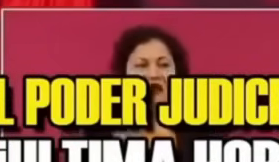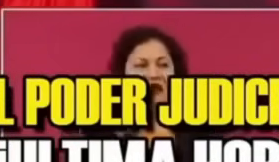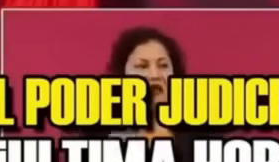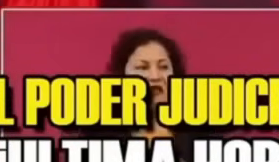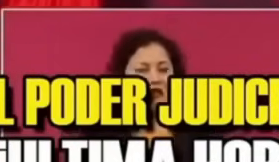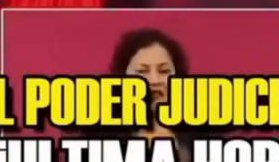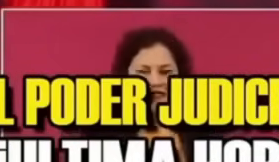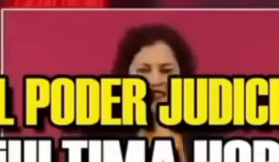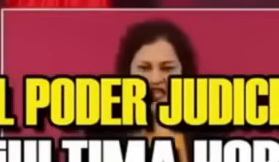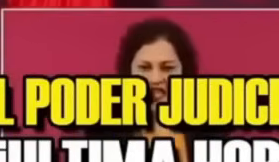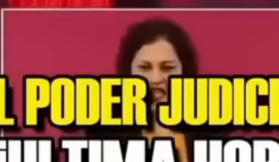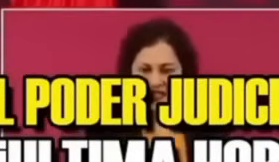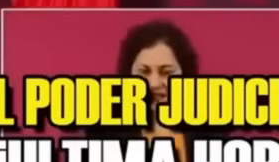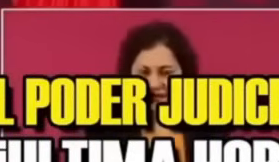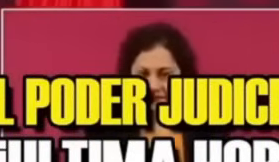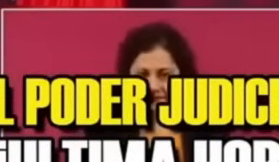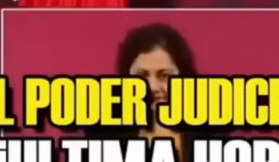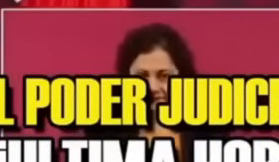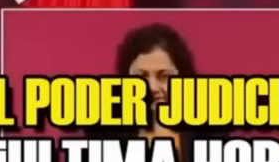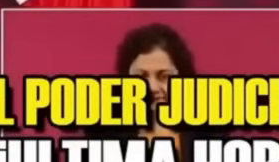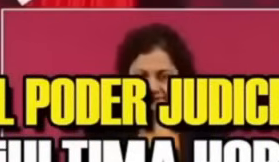incorruptibles.